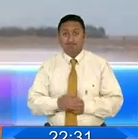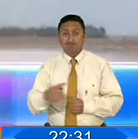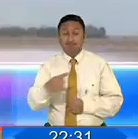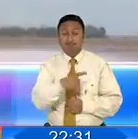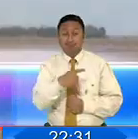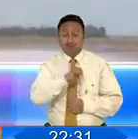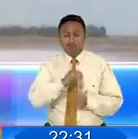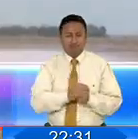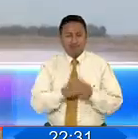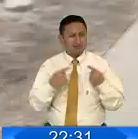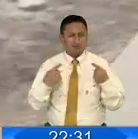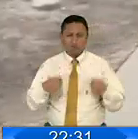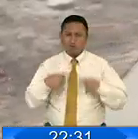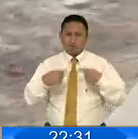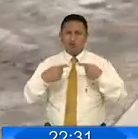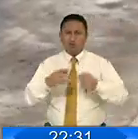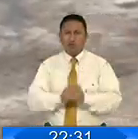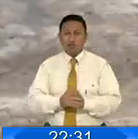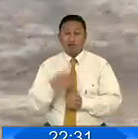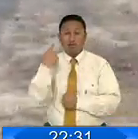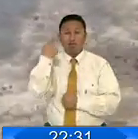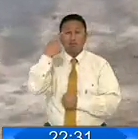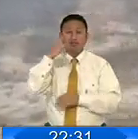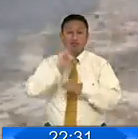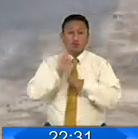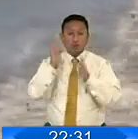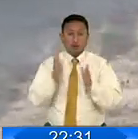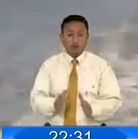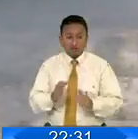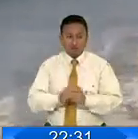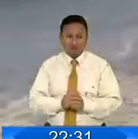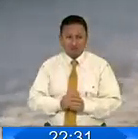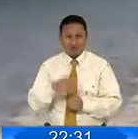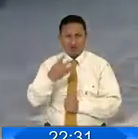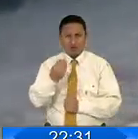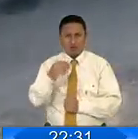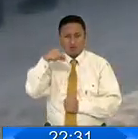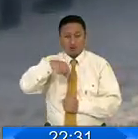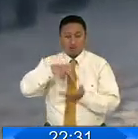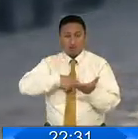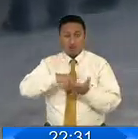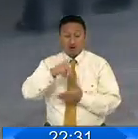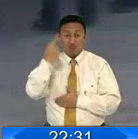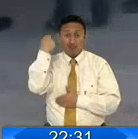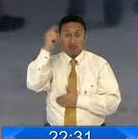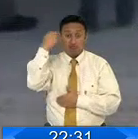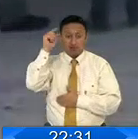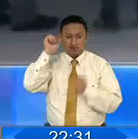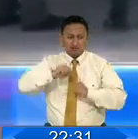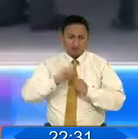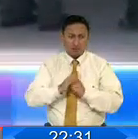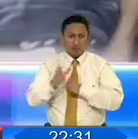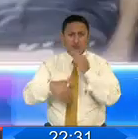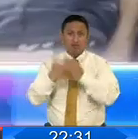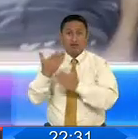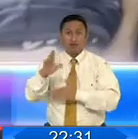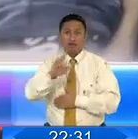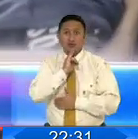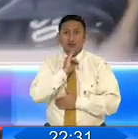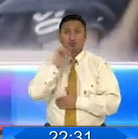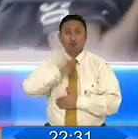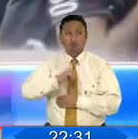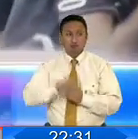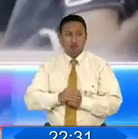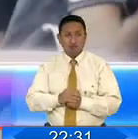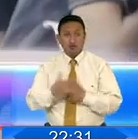constante de todos los días, hay miles de ecuatorianos, infinitos migrantes que pagan miles de dólares por llegar a Estados Unidos, intentando